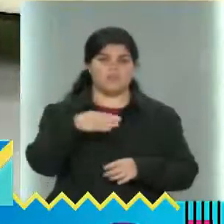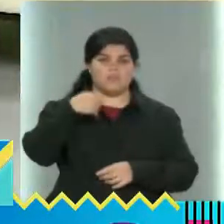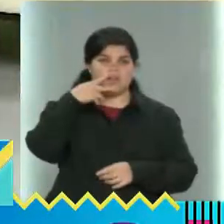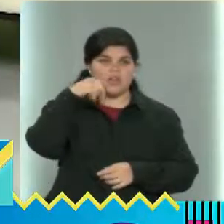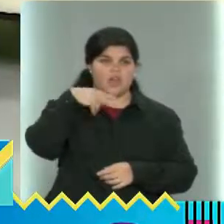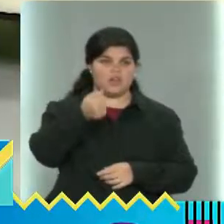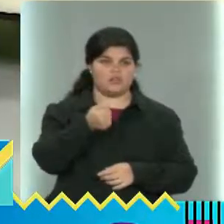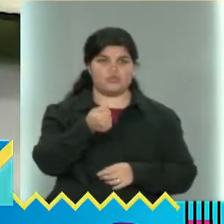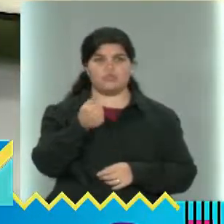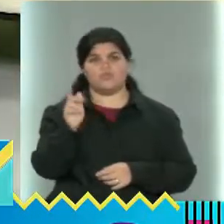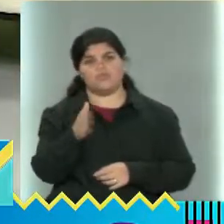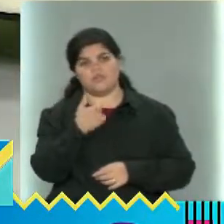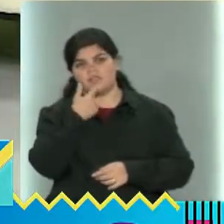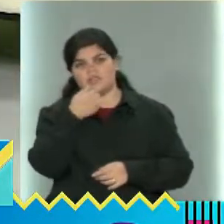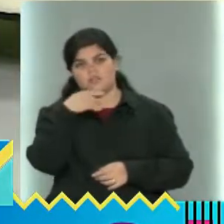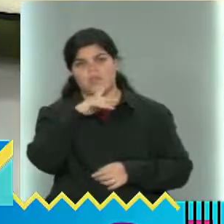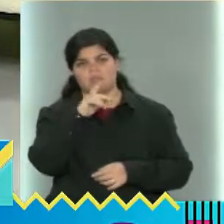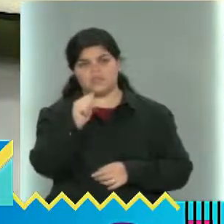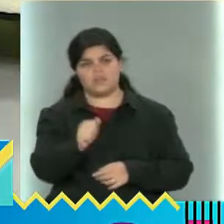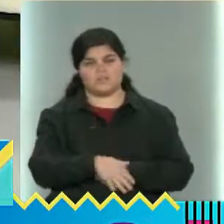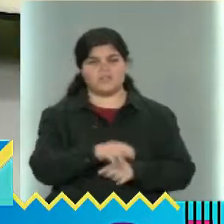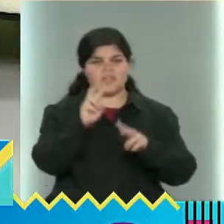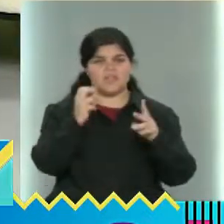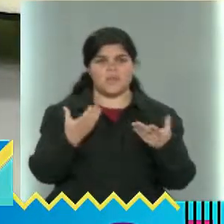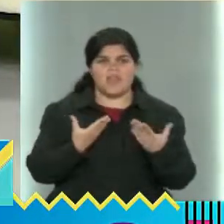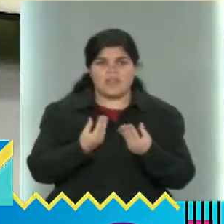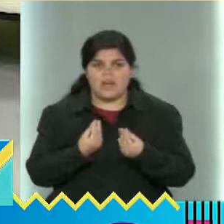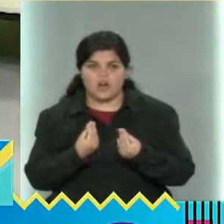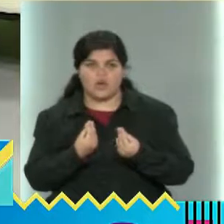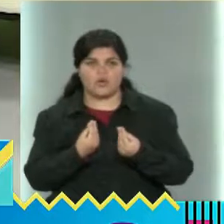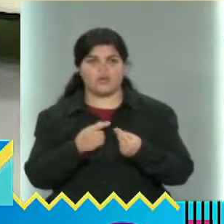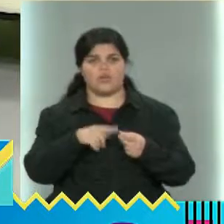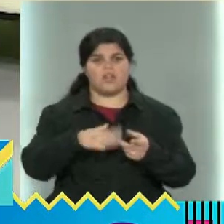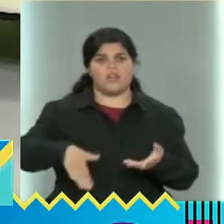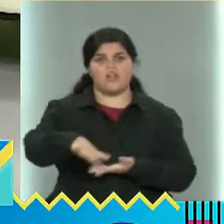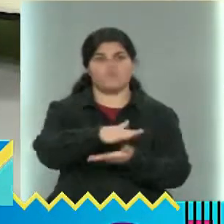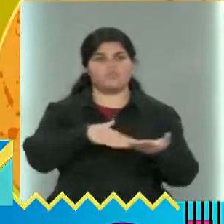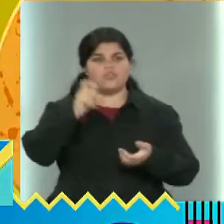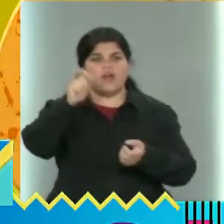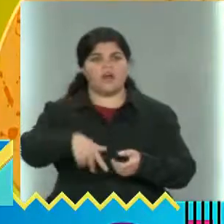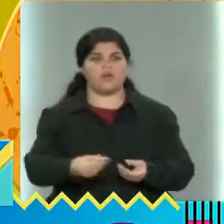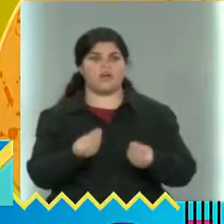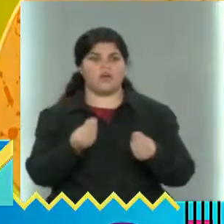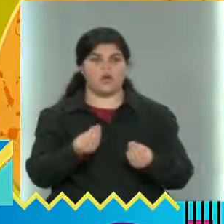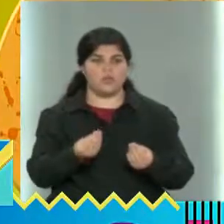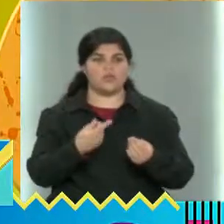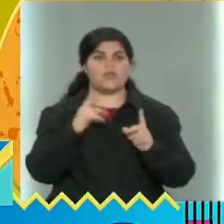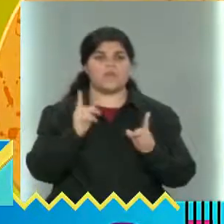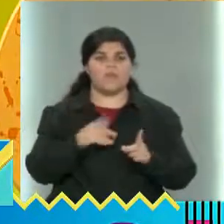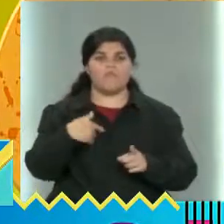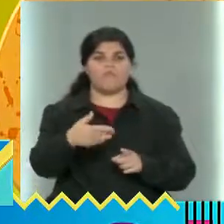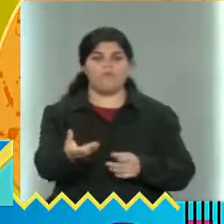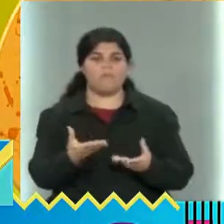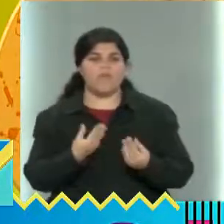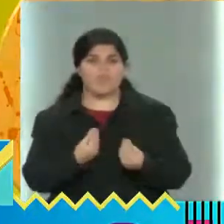Samantha Svebling. El tema del terror, el tema de lo coyuntural, de lo social, el miedo a lo que pueda llegar a pasar en la sociedad